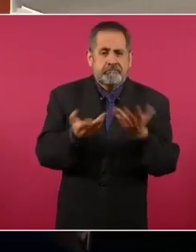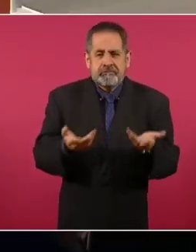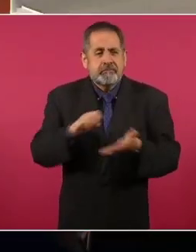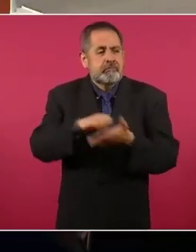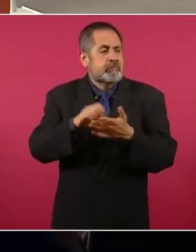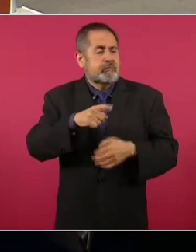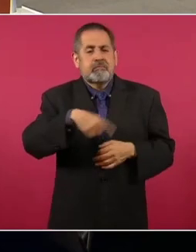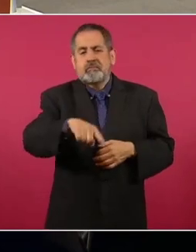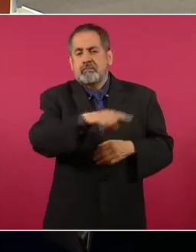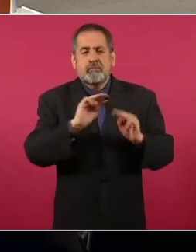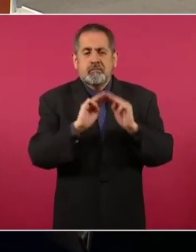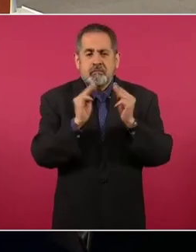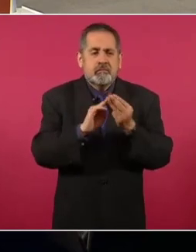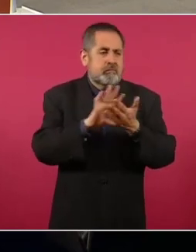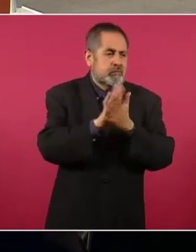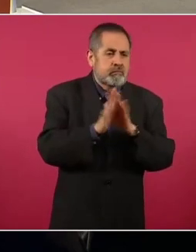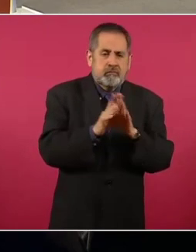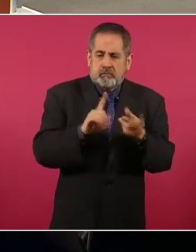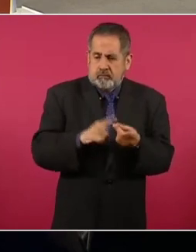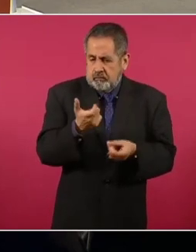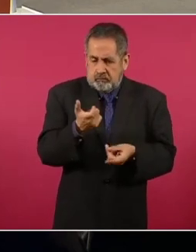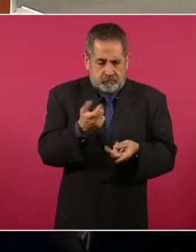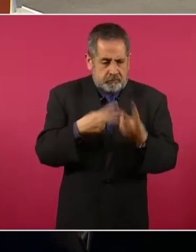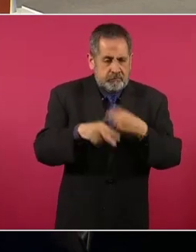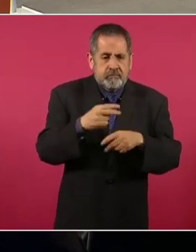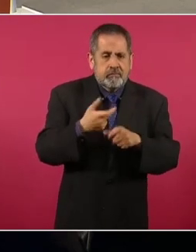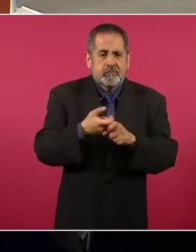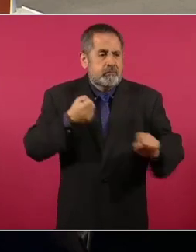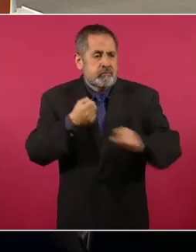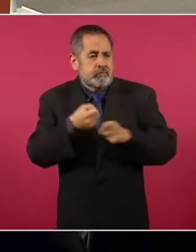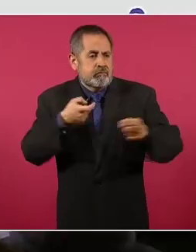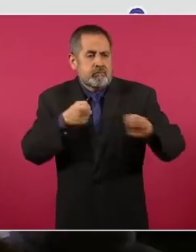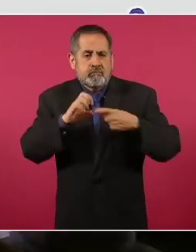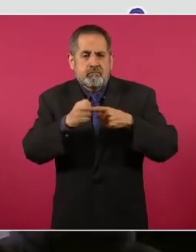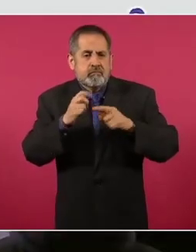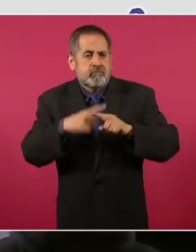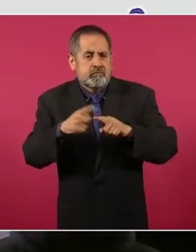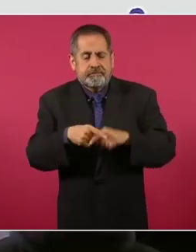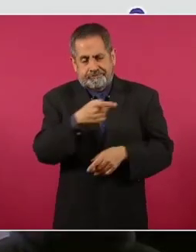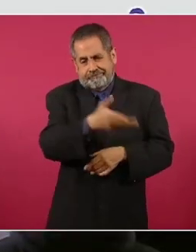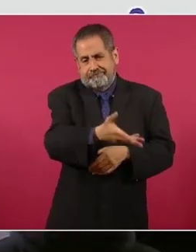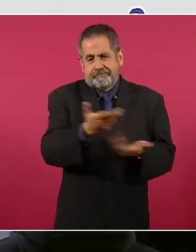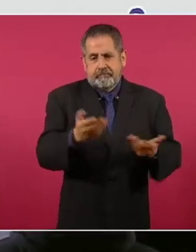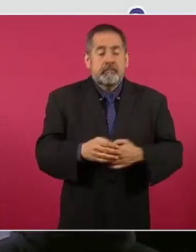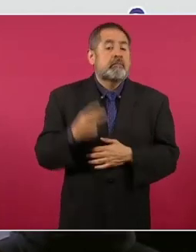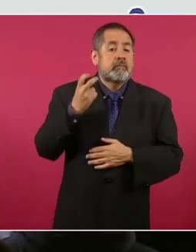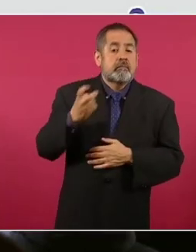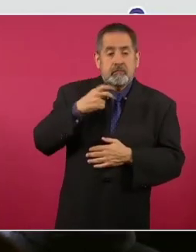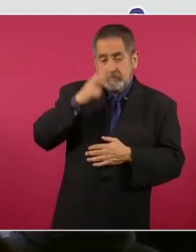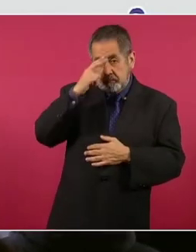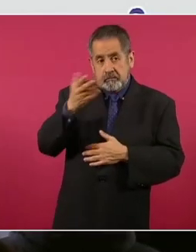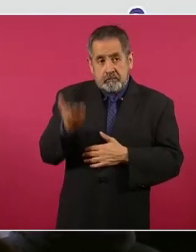¿Cómo se arma y se equipa la delincuencia organizada? Pues aquí está la respuesta. ¿Qué es lo que México pide?